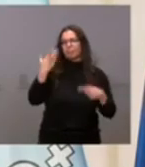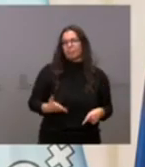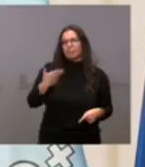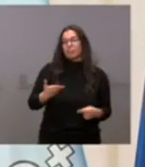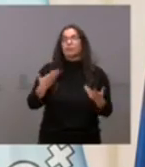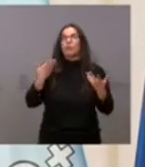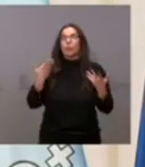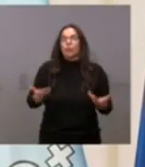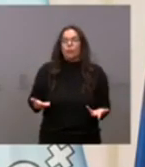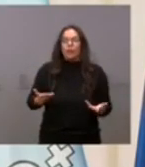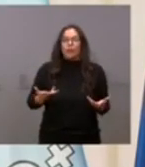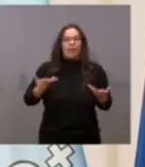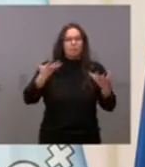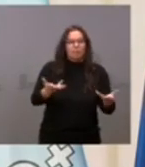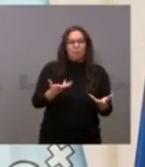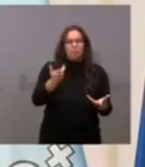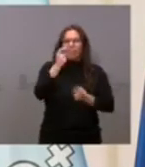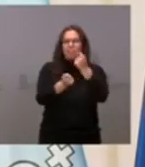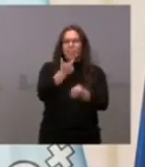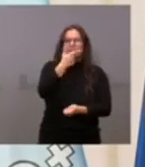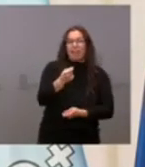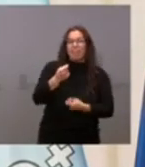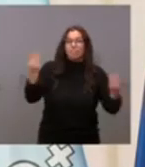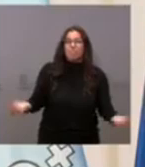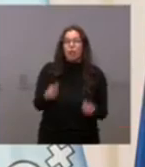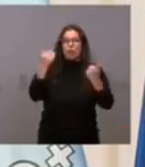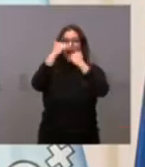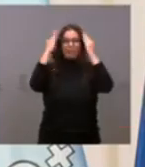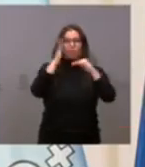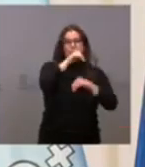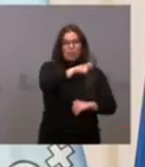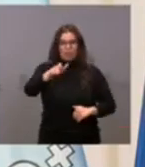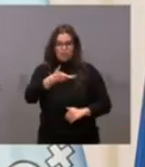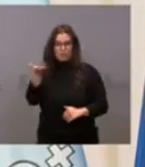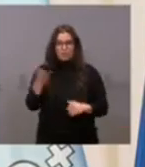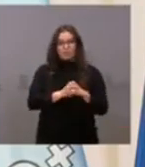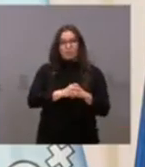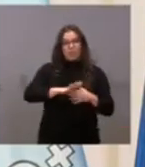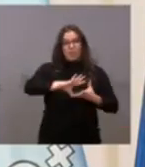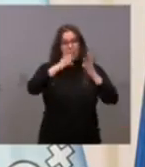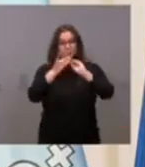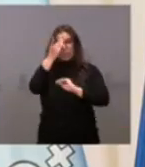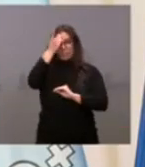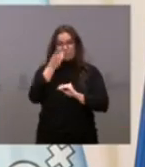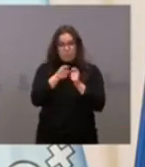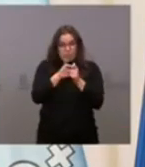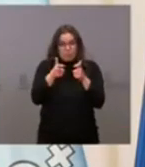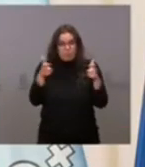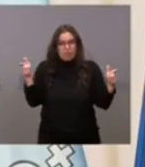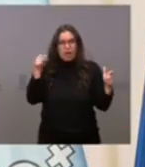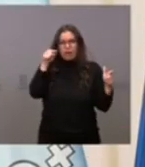facilitar, ayudar, mejorar la atención a las personas. La digitalización está entrando de lleno